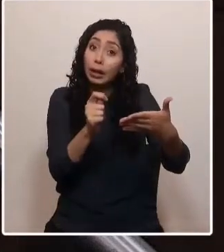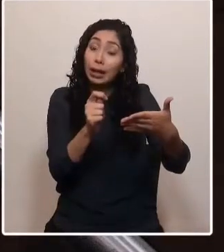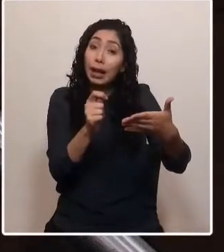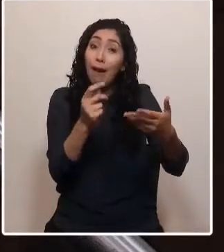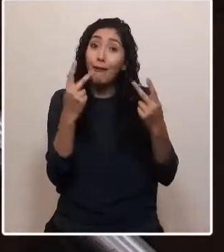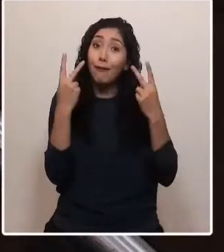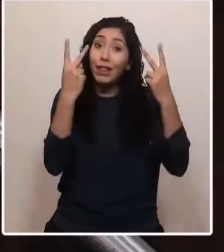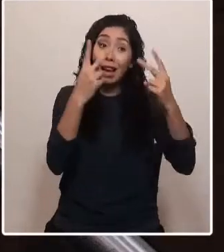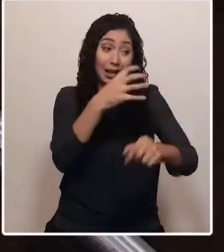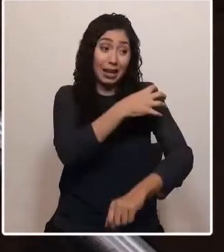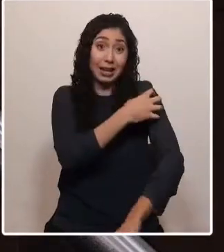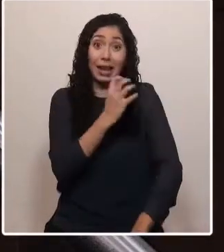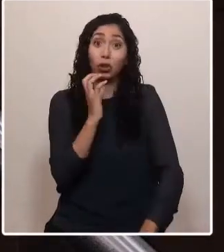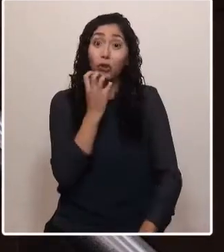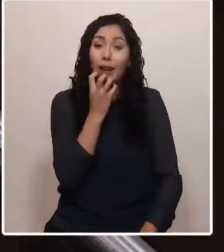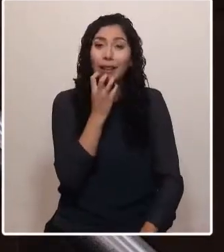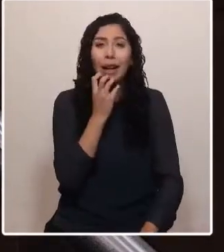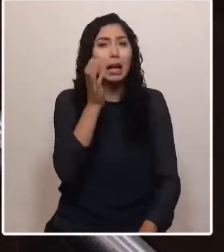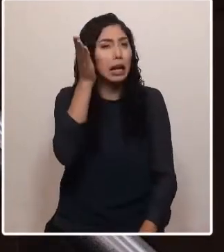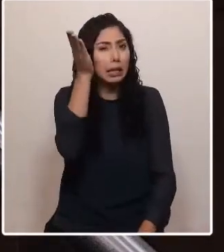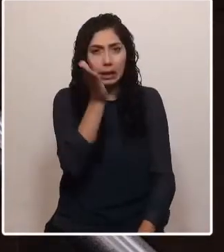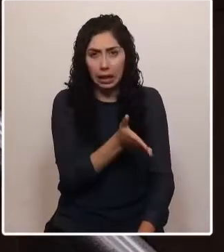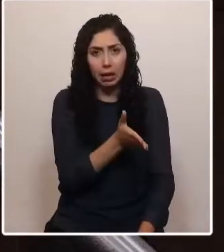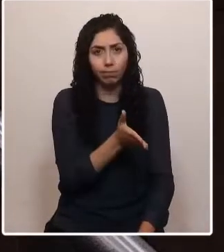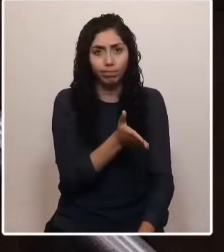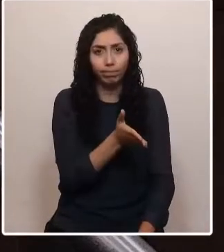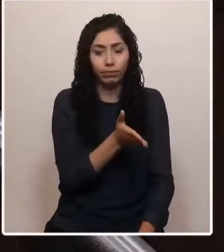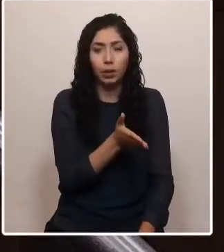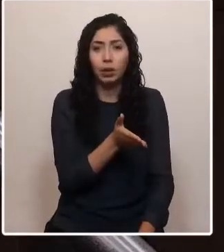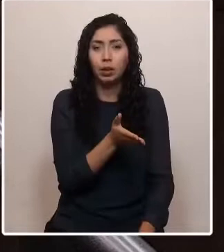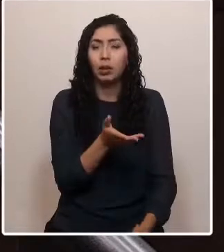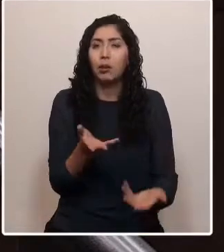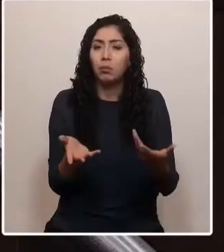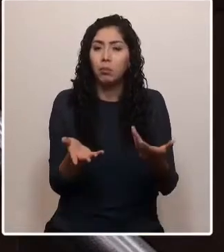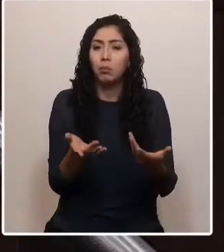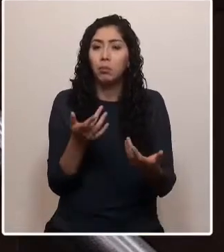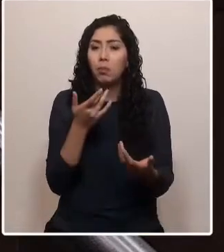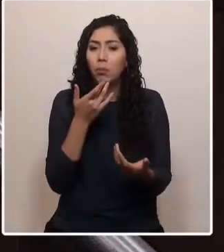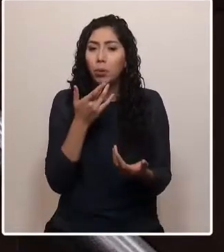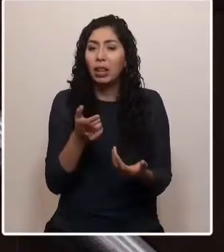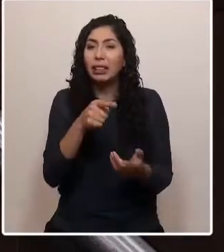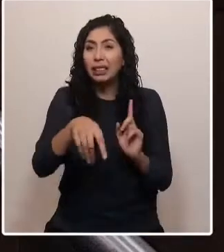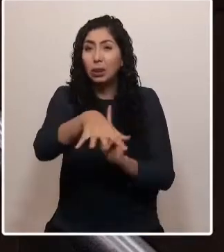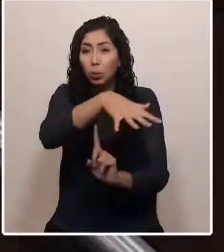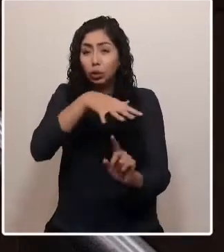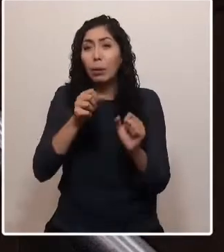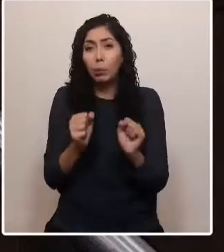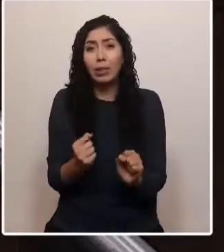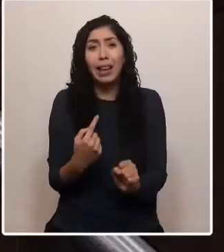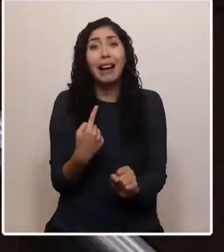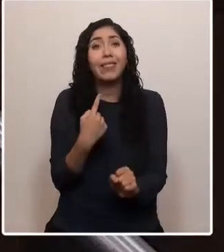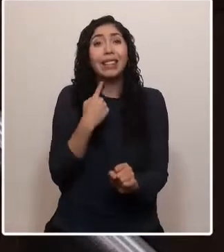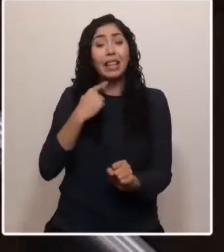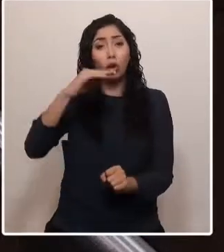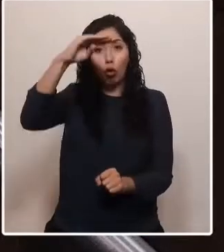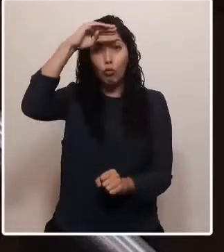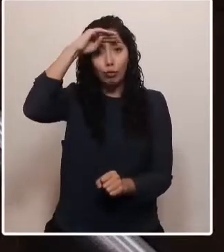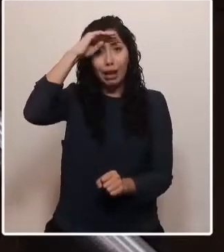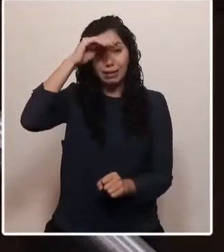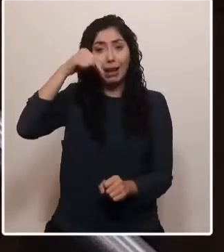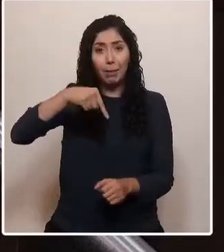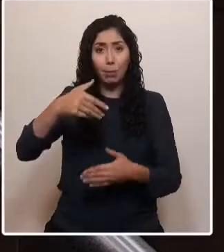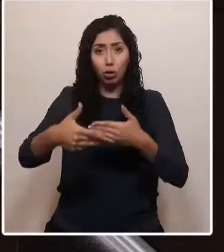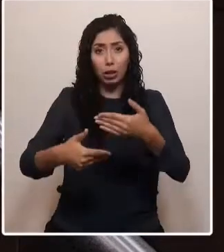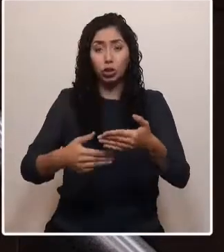terreno para no seguir cayendo en incidentes que pueden afectar la credibilidad de este proceso